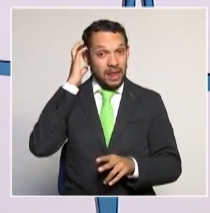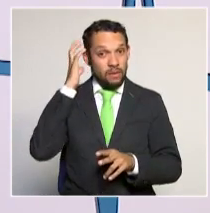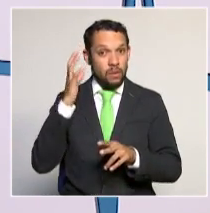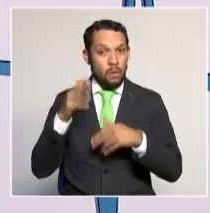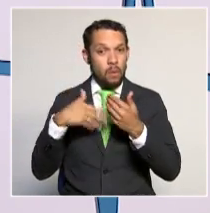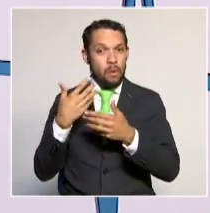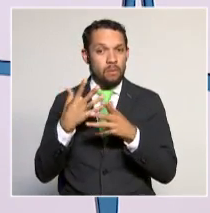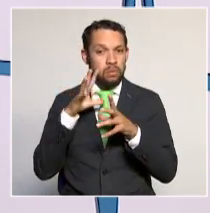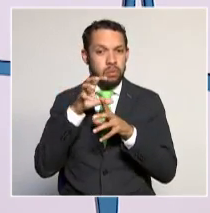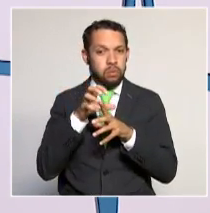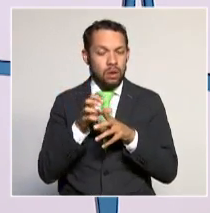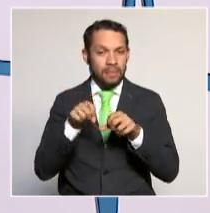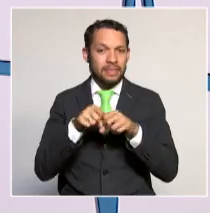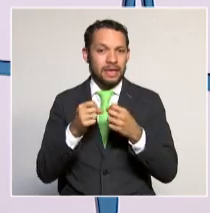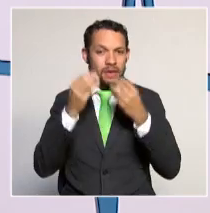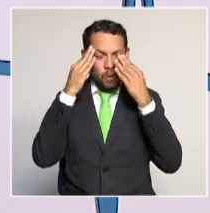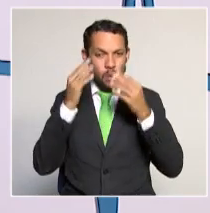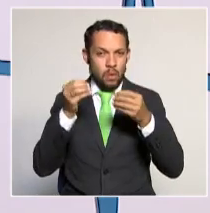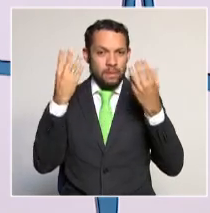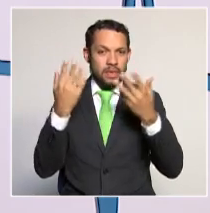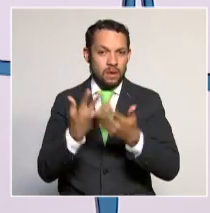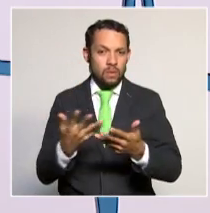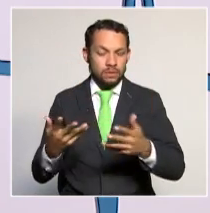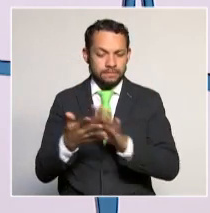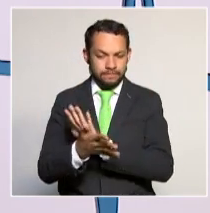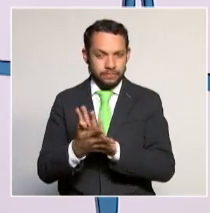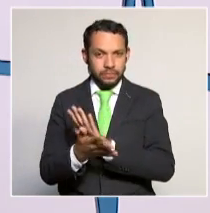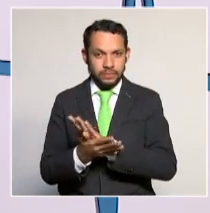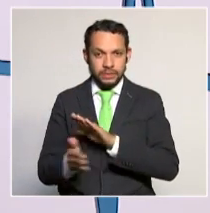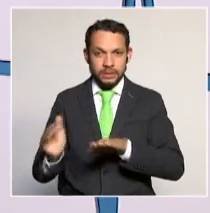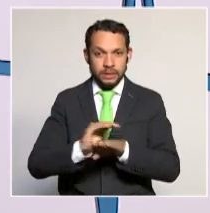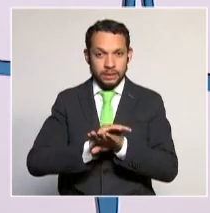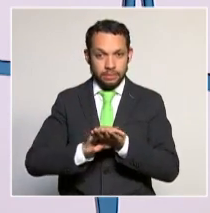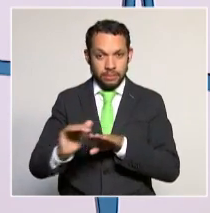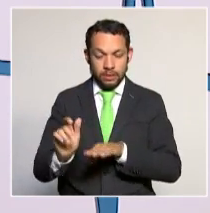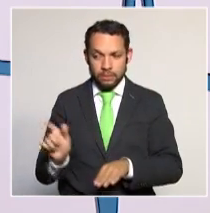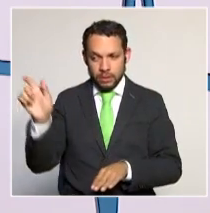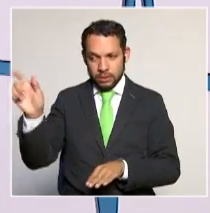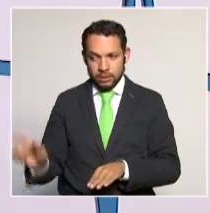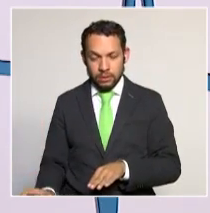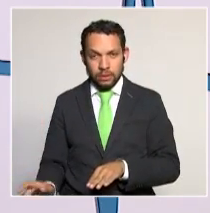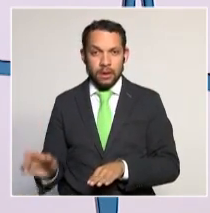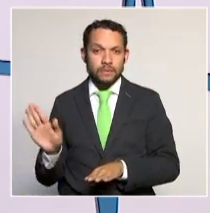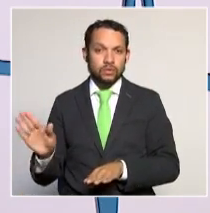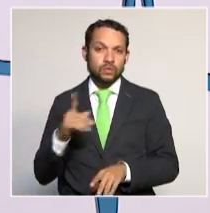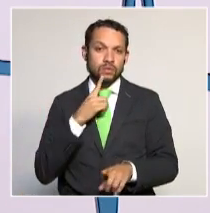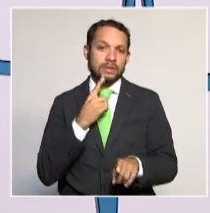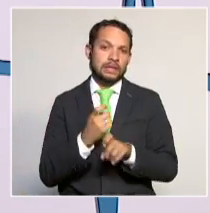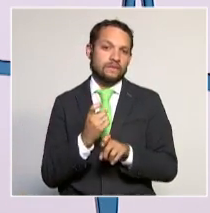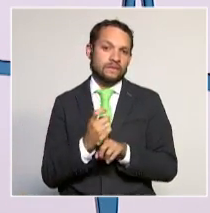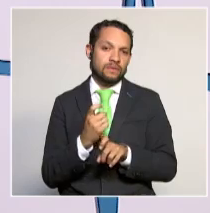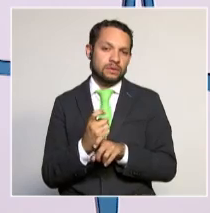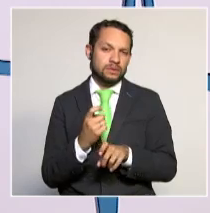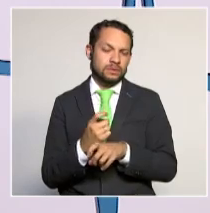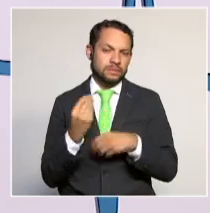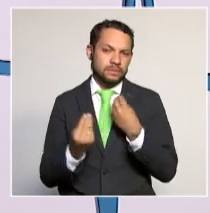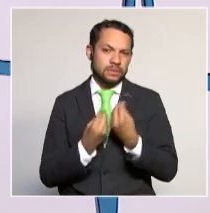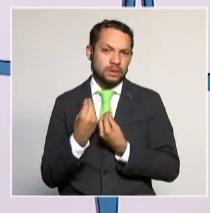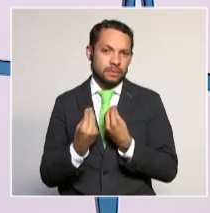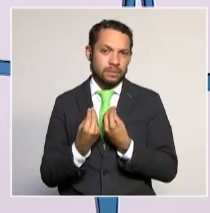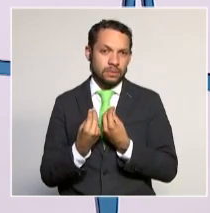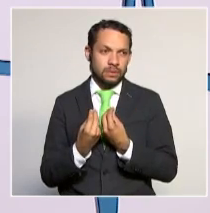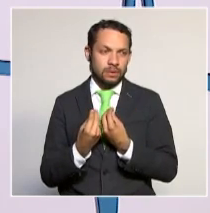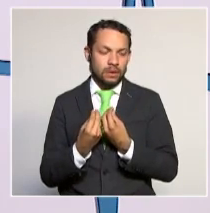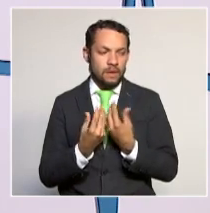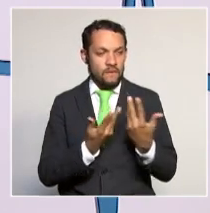tanta información que hay. Y también para nuestro invitado seguramente va a ser difícil el bajarse de